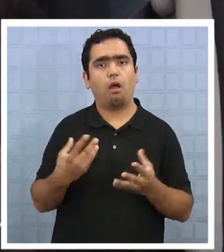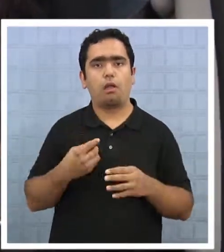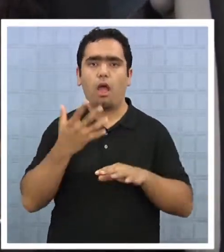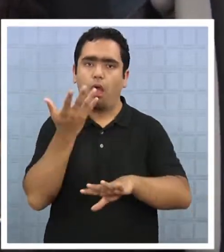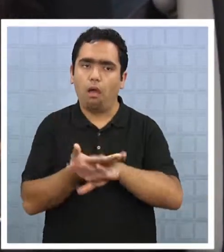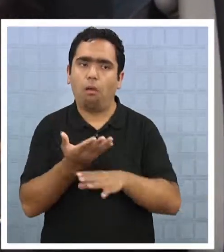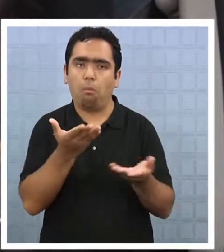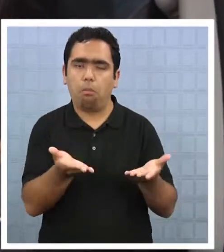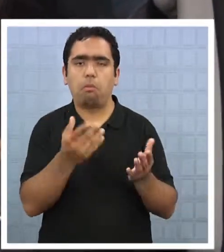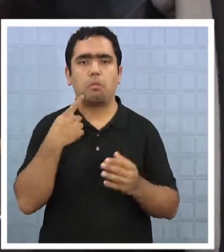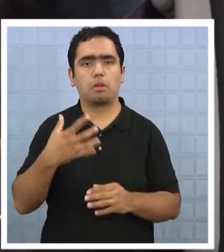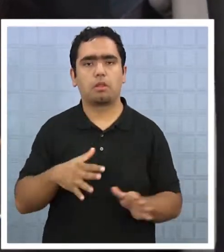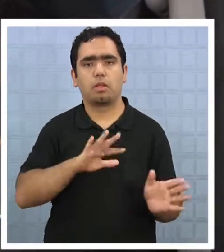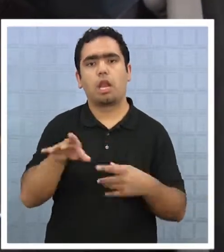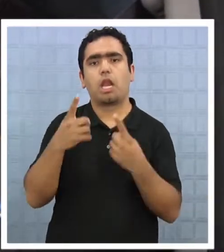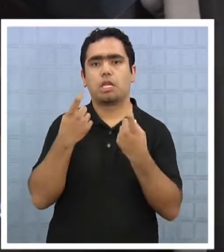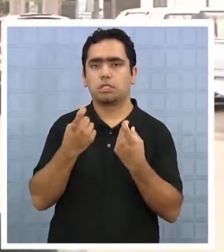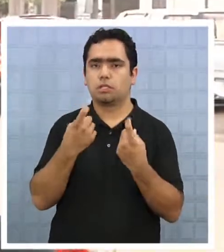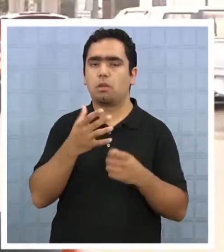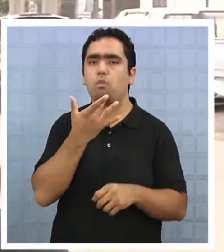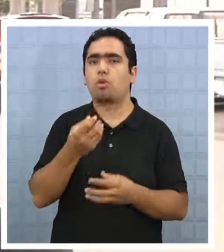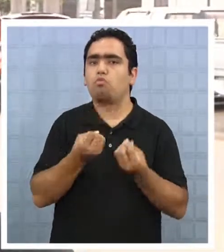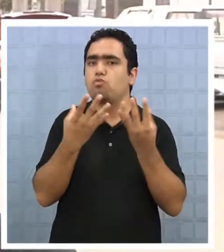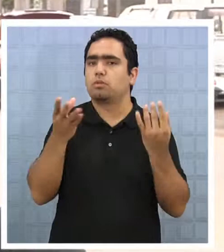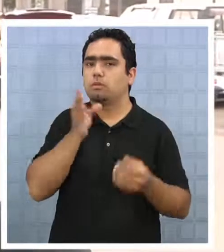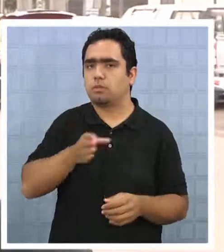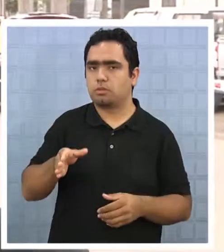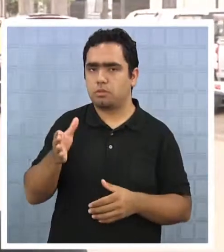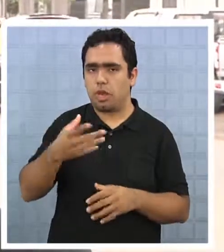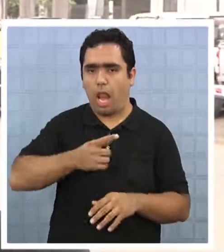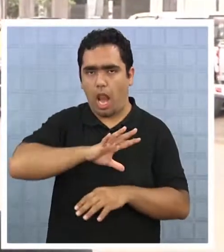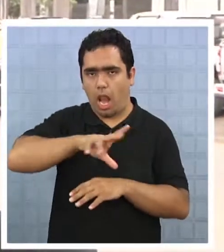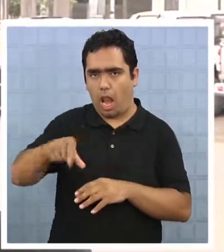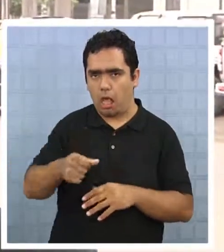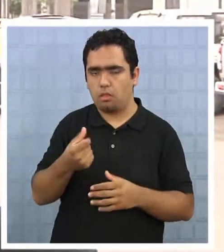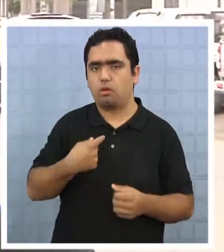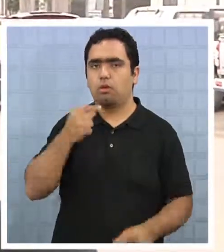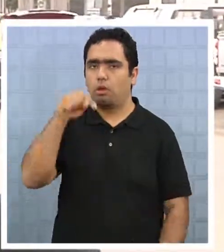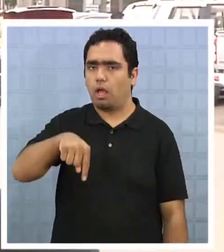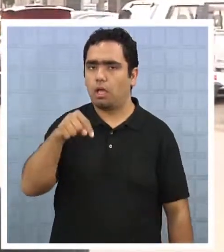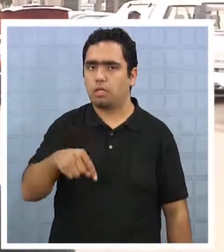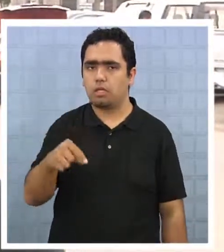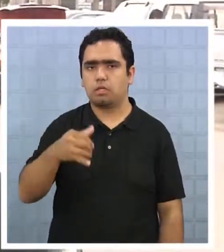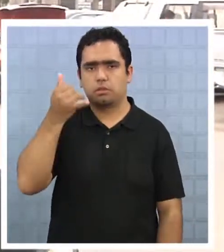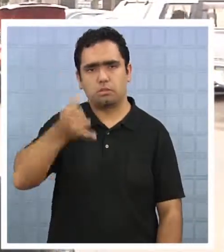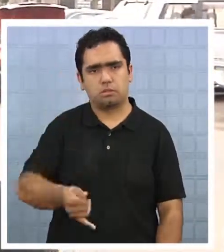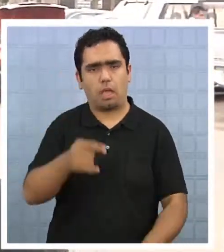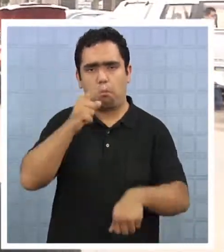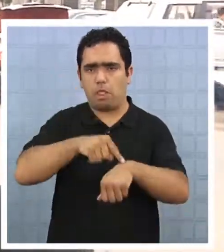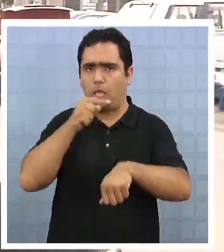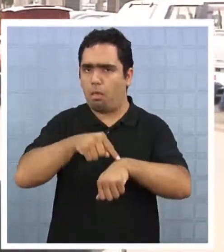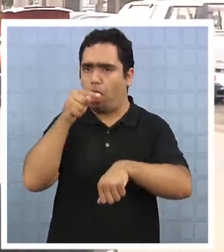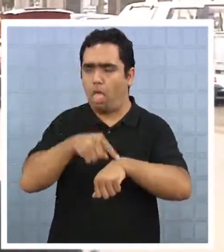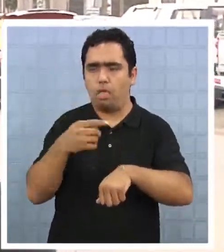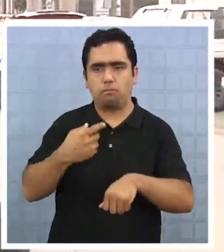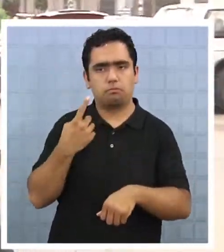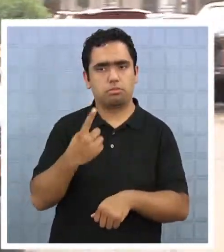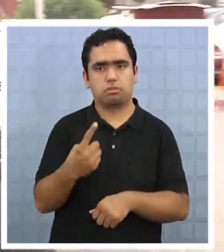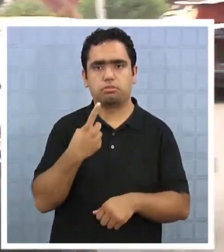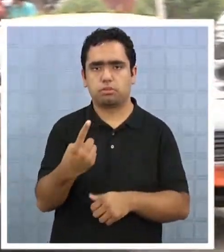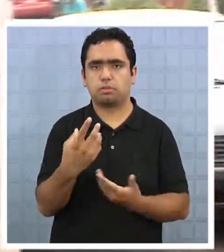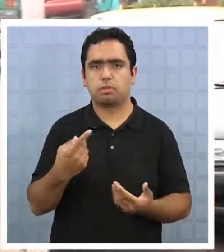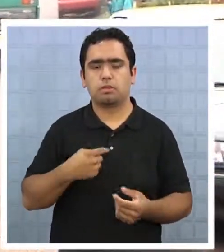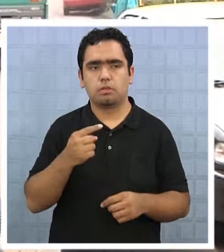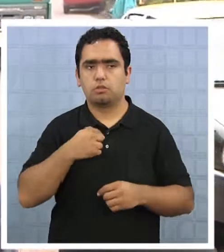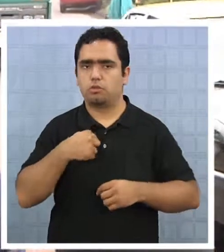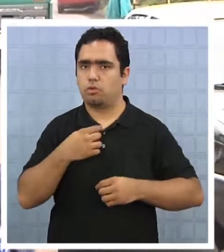acá, en estos lados que son tan peligrosos de repente. Era necesario porque muchos ladrones, ¿hasta cuándo, oiga? Ladrones a cada rato,